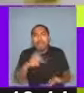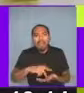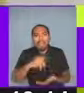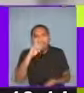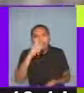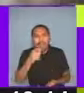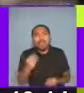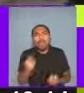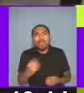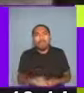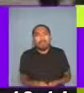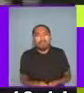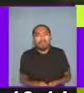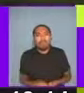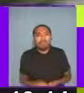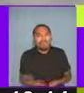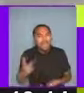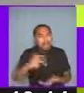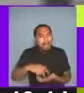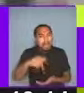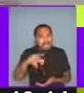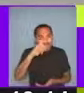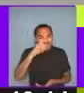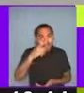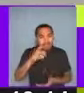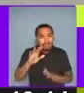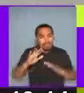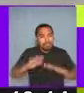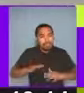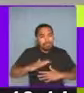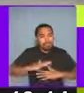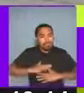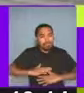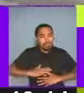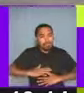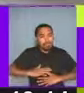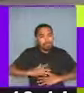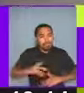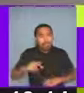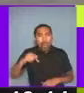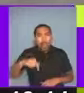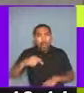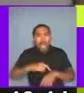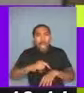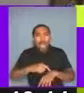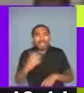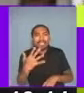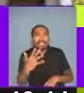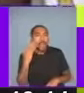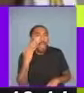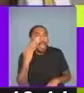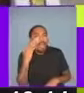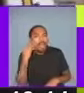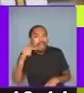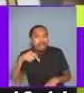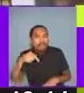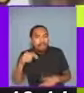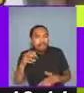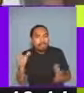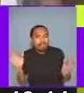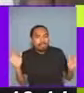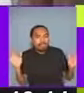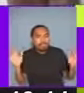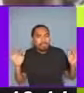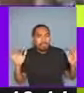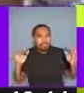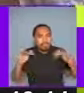La plaza está tranquila, Omar. Recién a las 5 de la tarde se llevaría a cabo lo que es una especie de concentración en